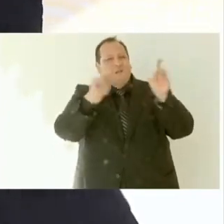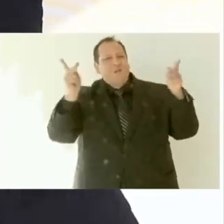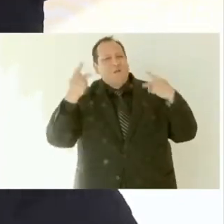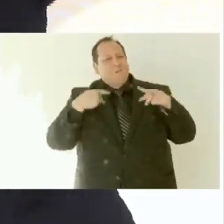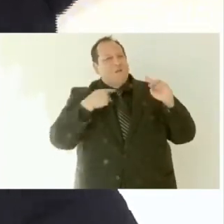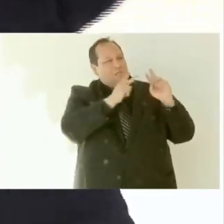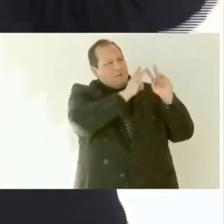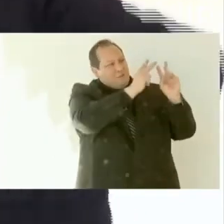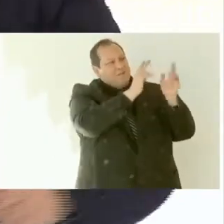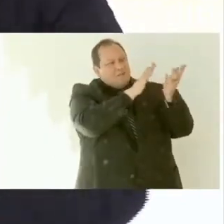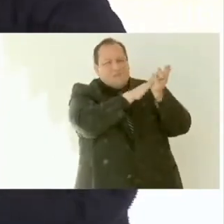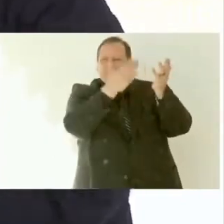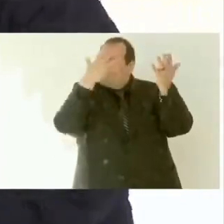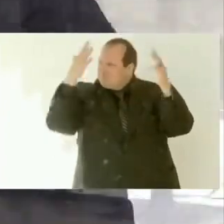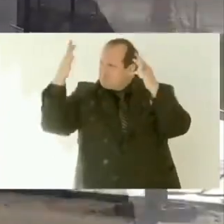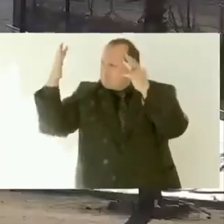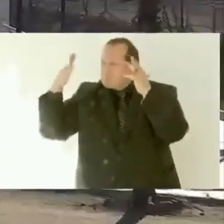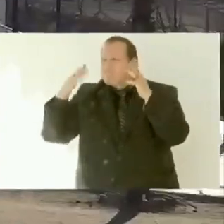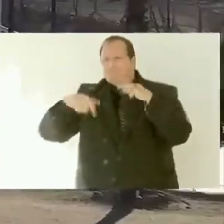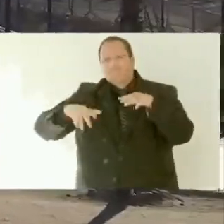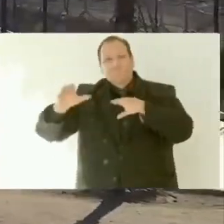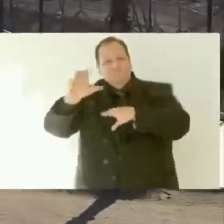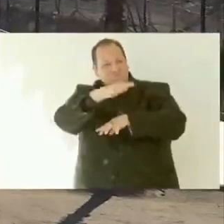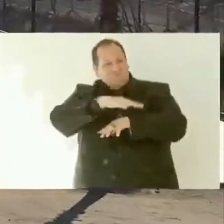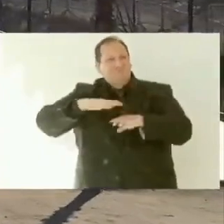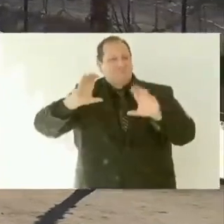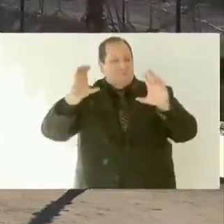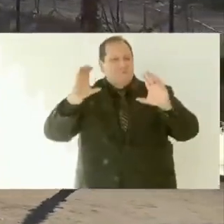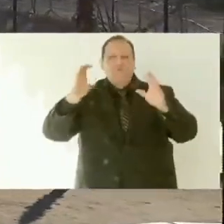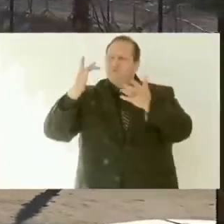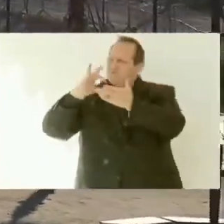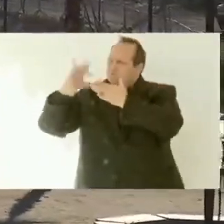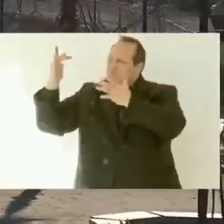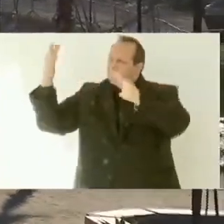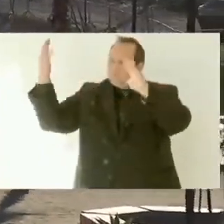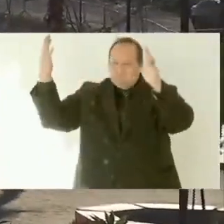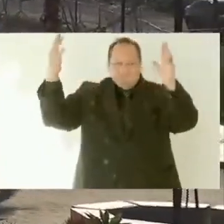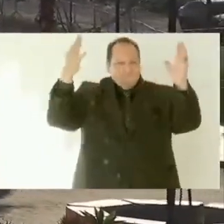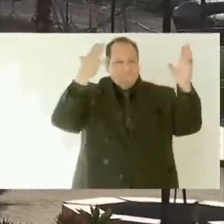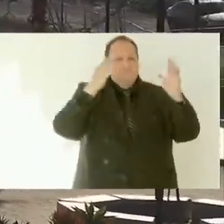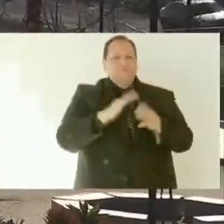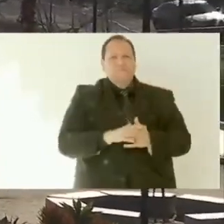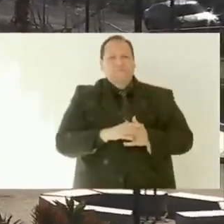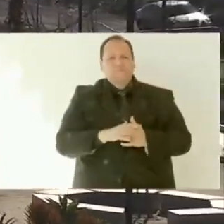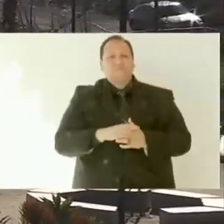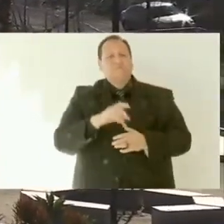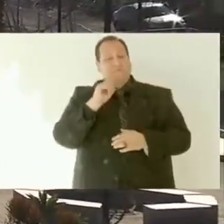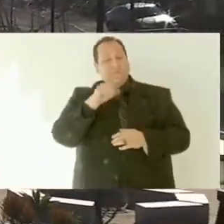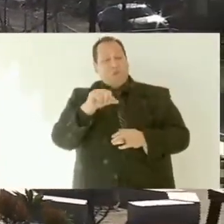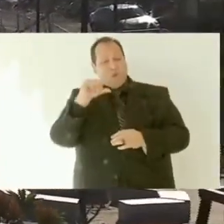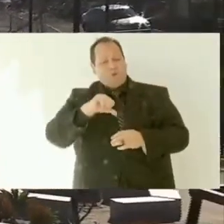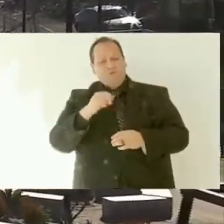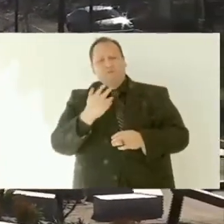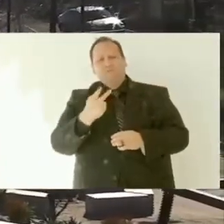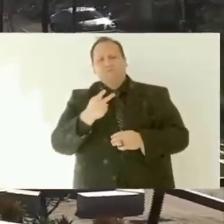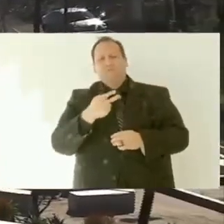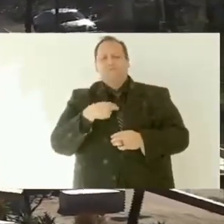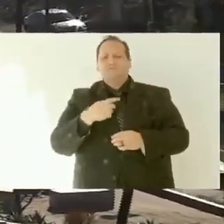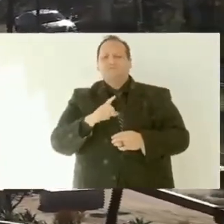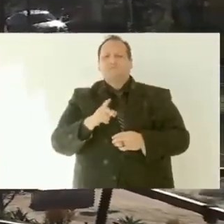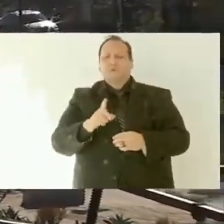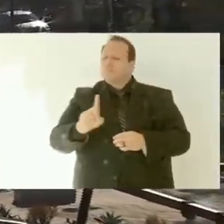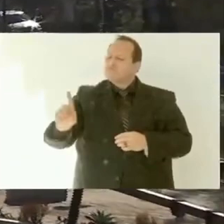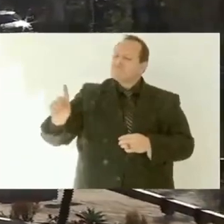a todos los vecinos de esta colonia. Vengo también